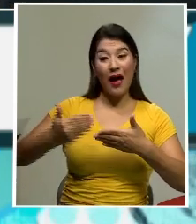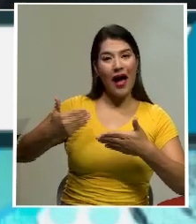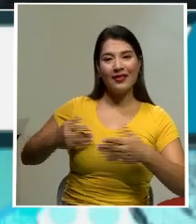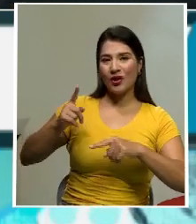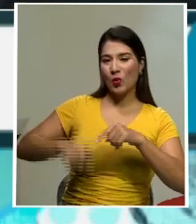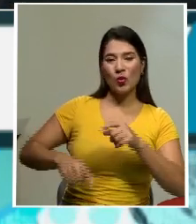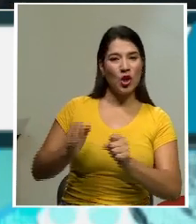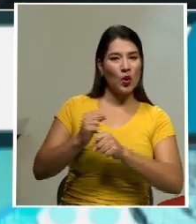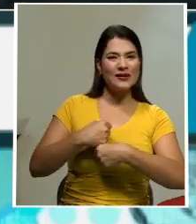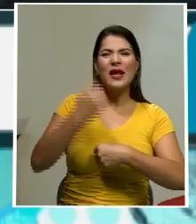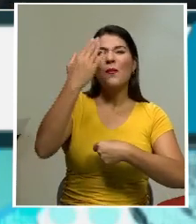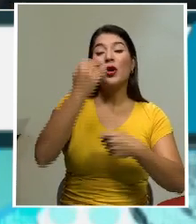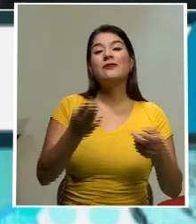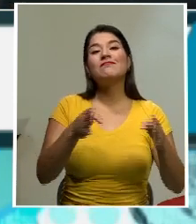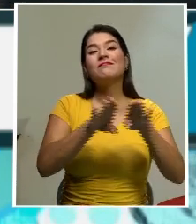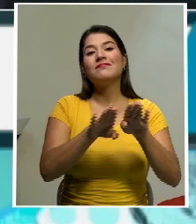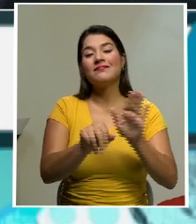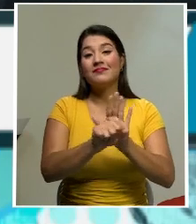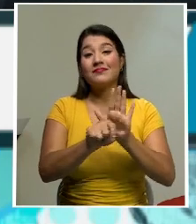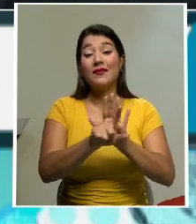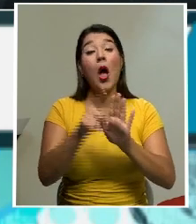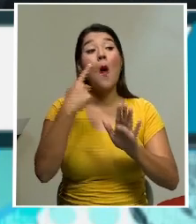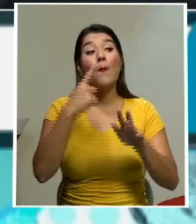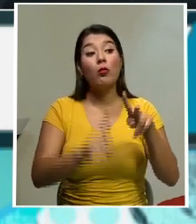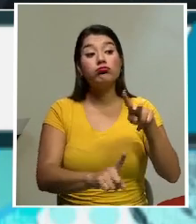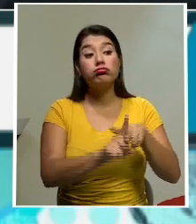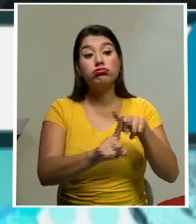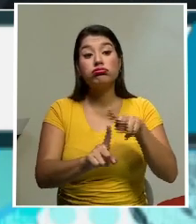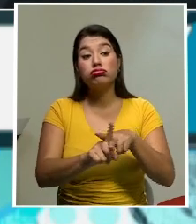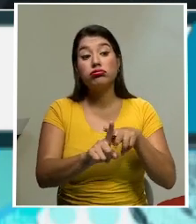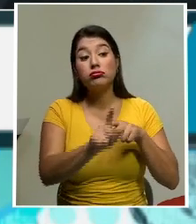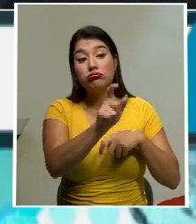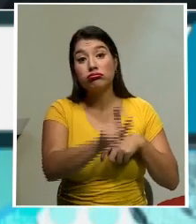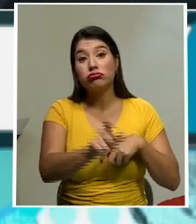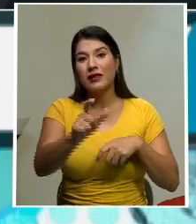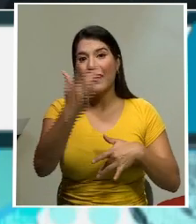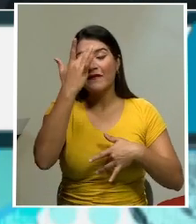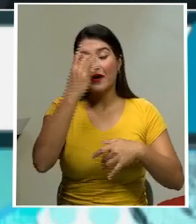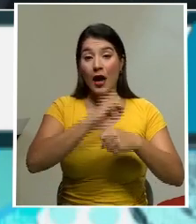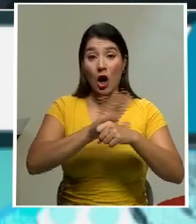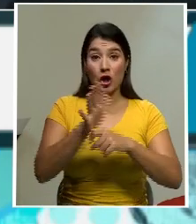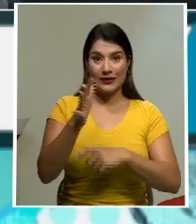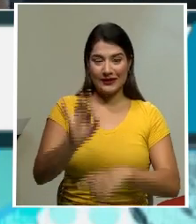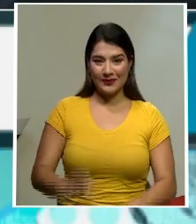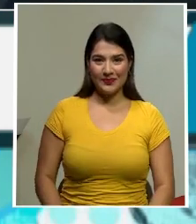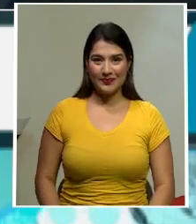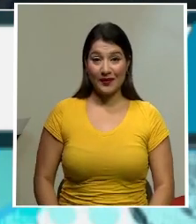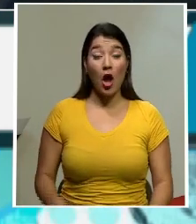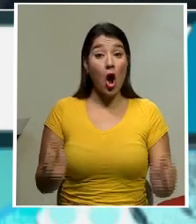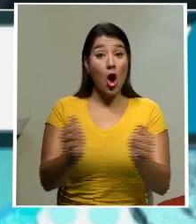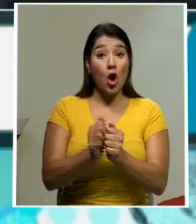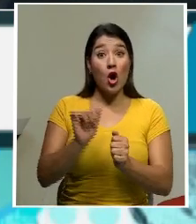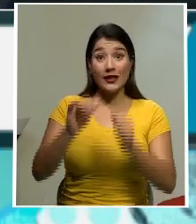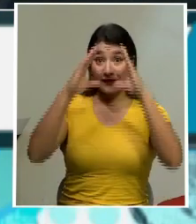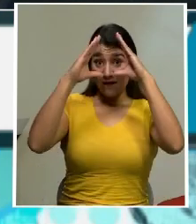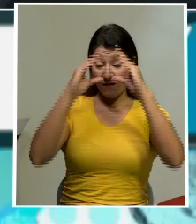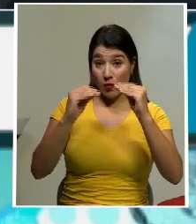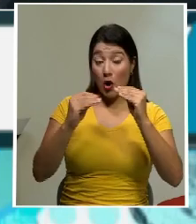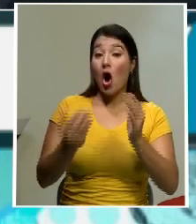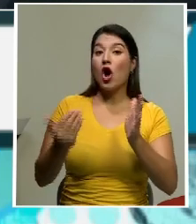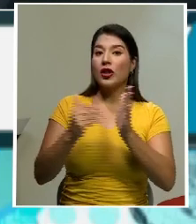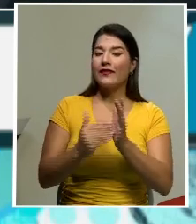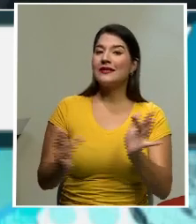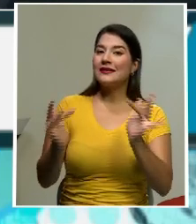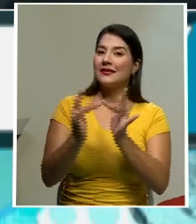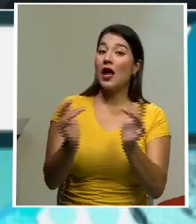cierre que se dio en el Congreso debido al brote de COVID-19 que se había presentado. Neisel, con esta información vamos a regresar con usted, que